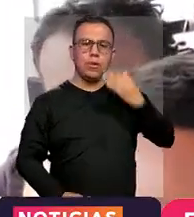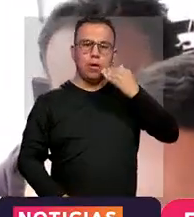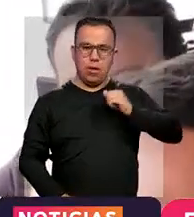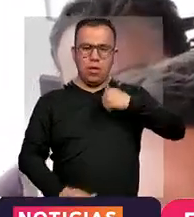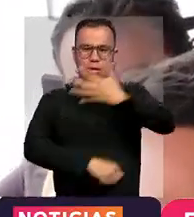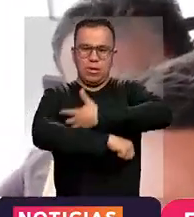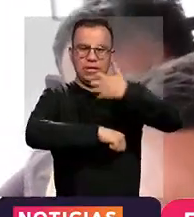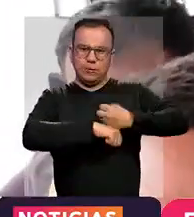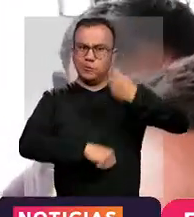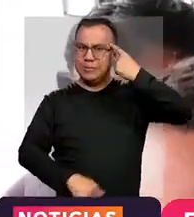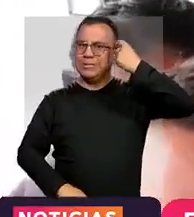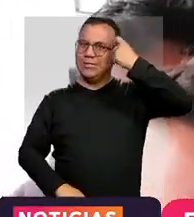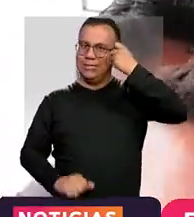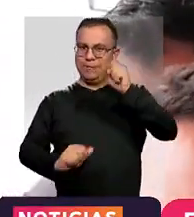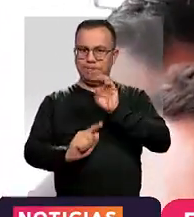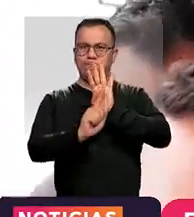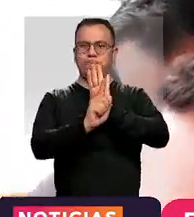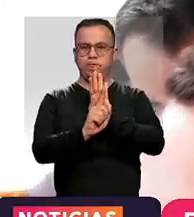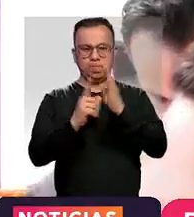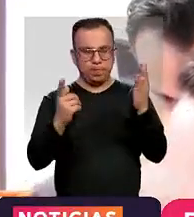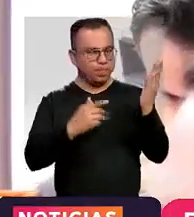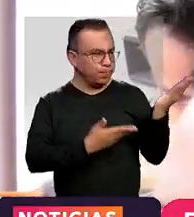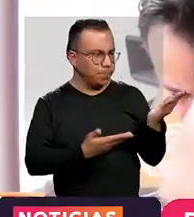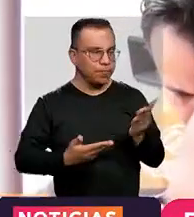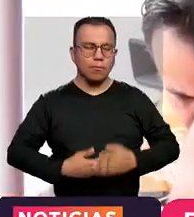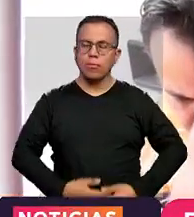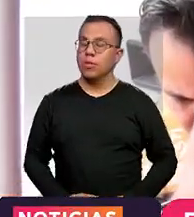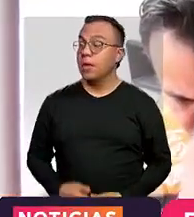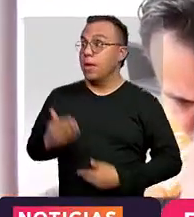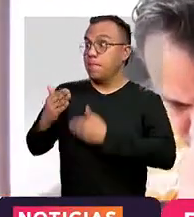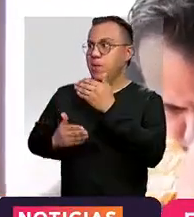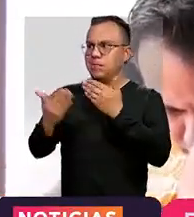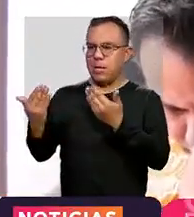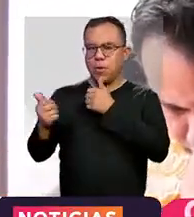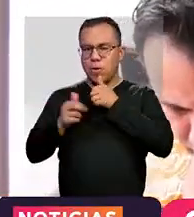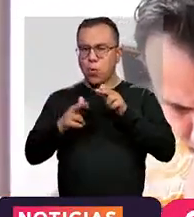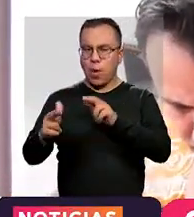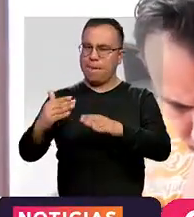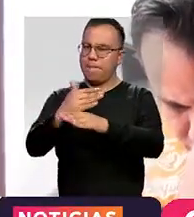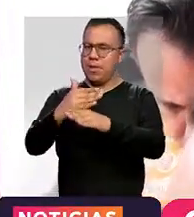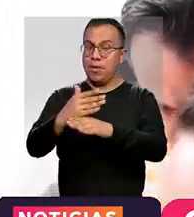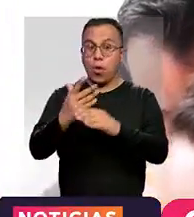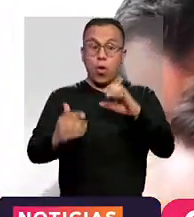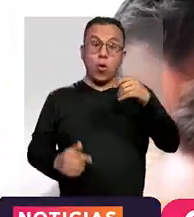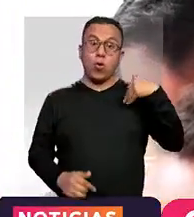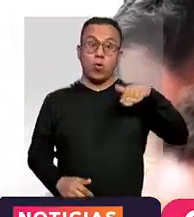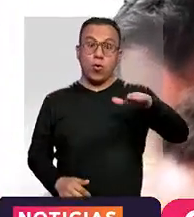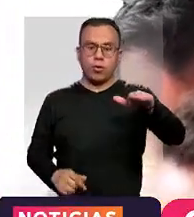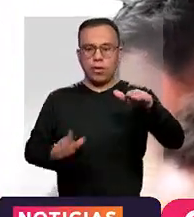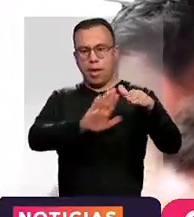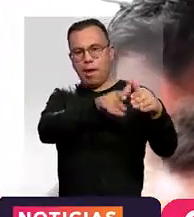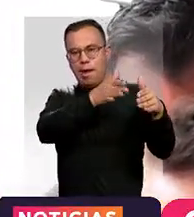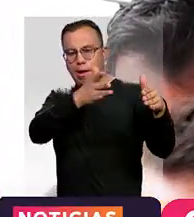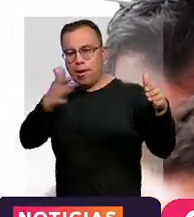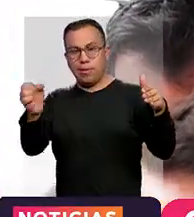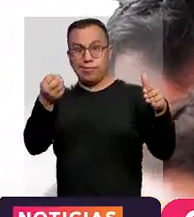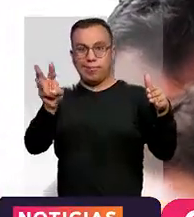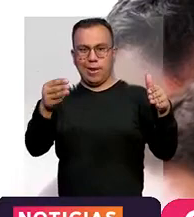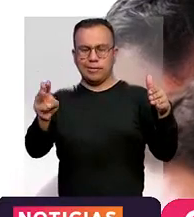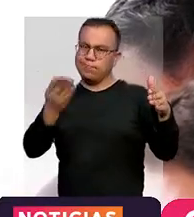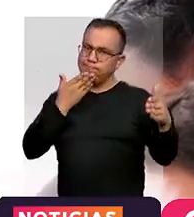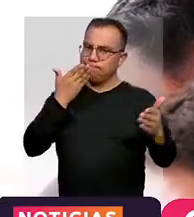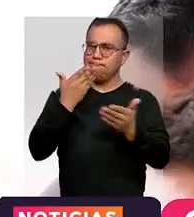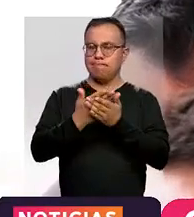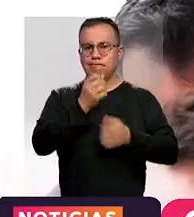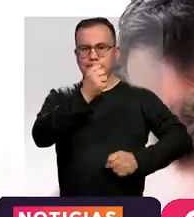gestión de riesgos. Directora, ¿cómo avanza este recorrido? Bueno, iniciamos en la cuenca media desde Cota hasta la calle 13, gracias